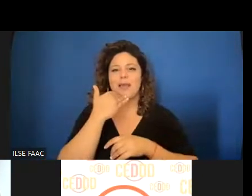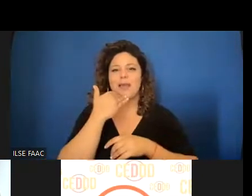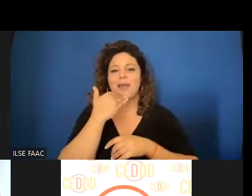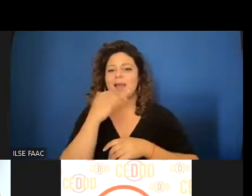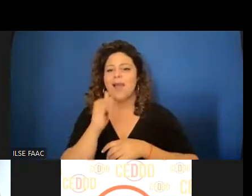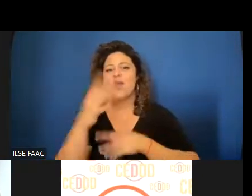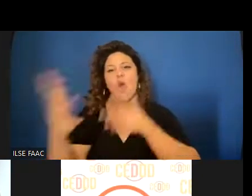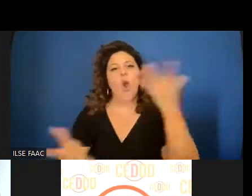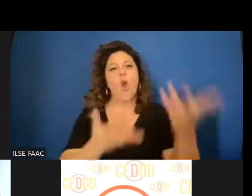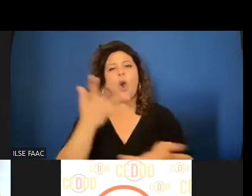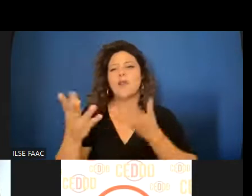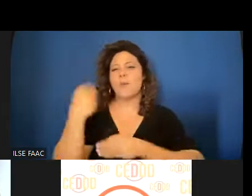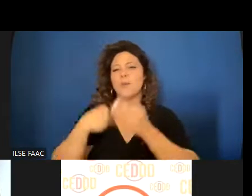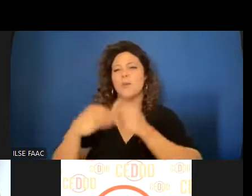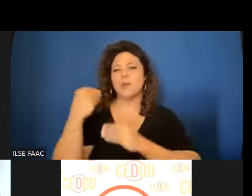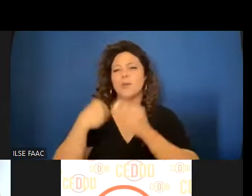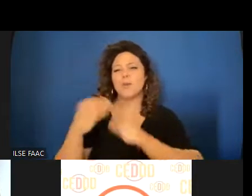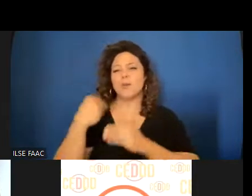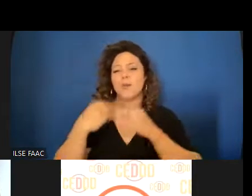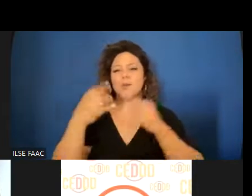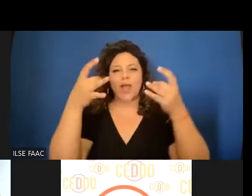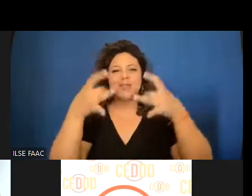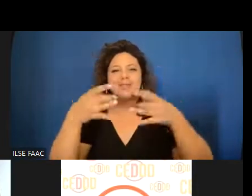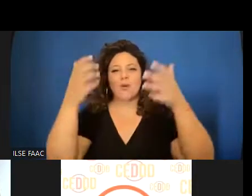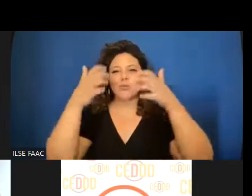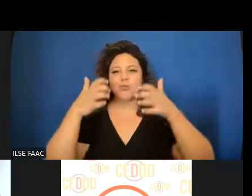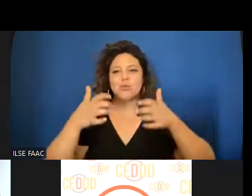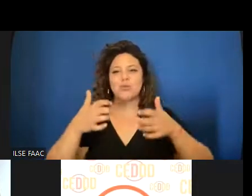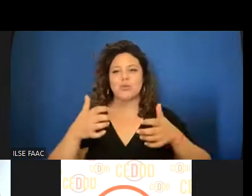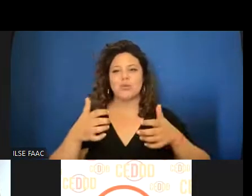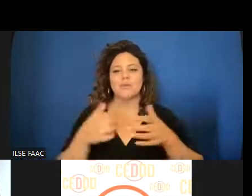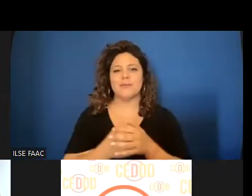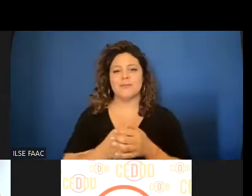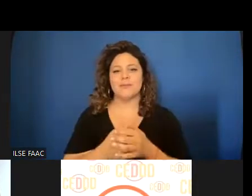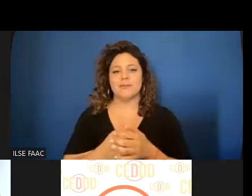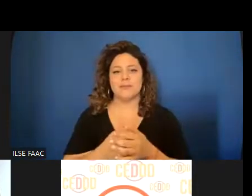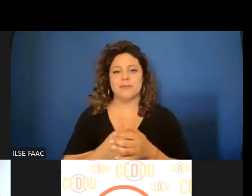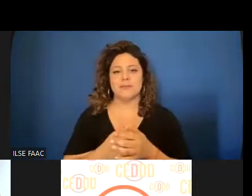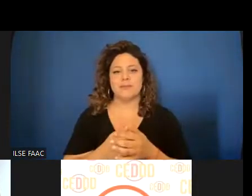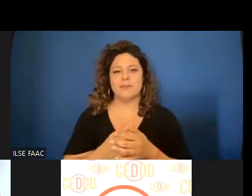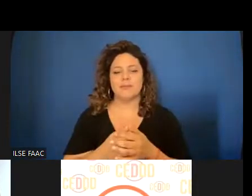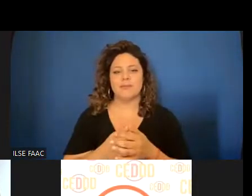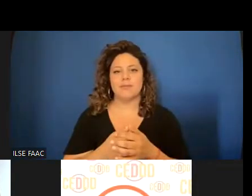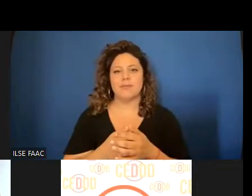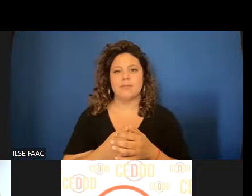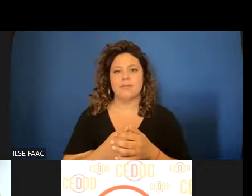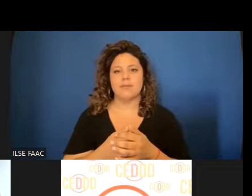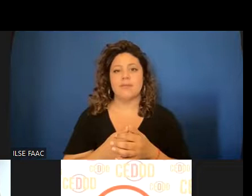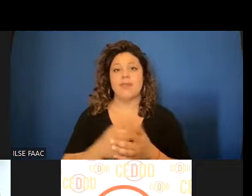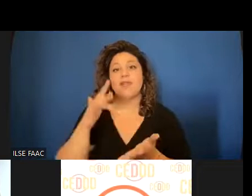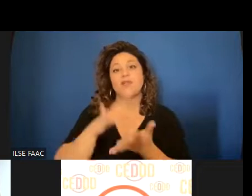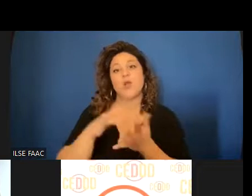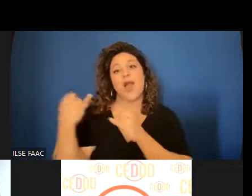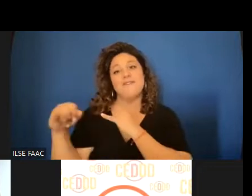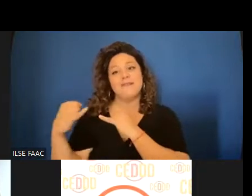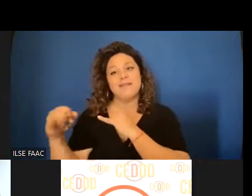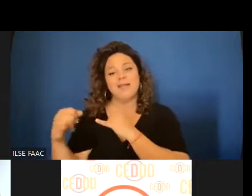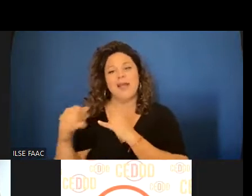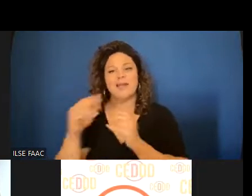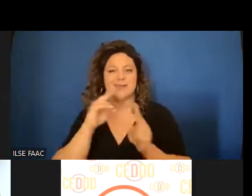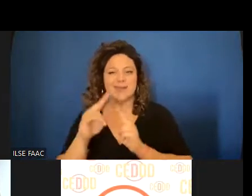reconoce con un 33, ¿de acuerdo? Toda persona que tenga menos de un 33 no va a tener una serie de beneficios fiscales y un grado